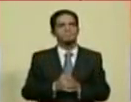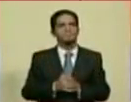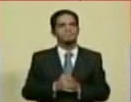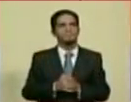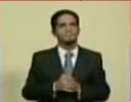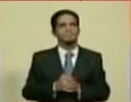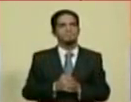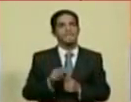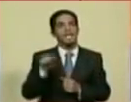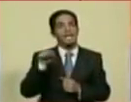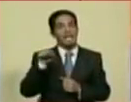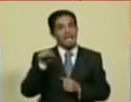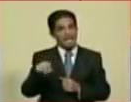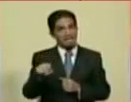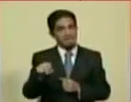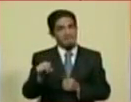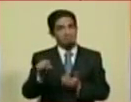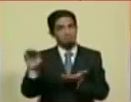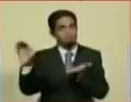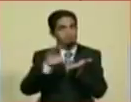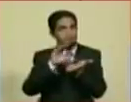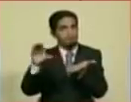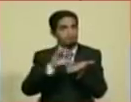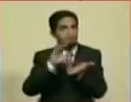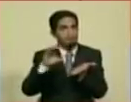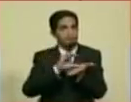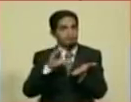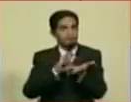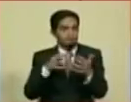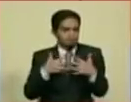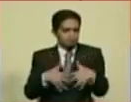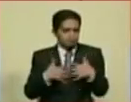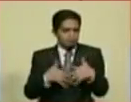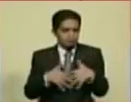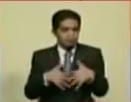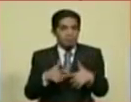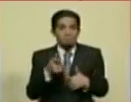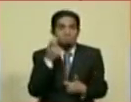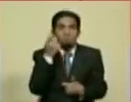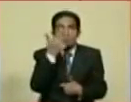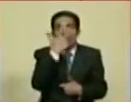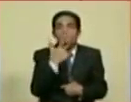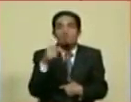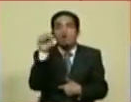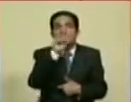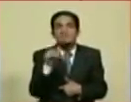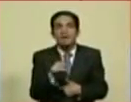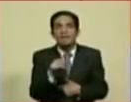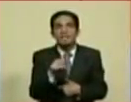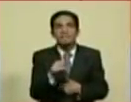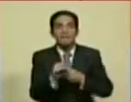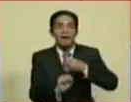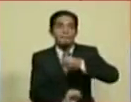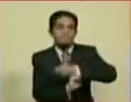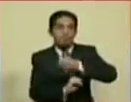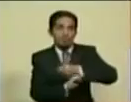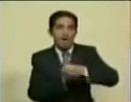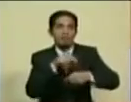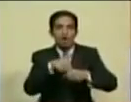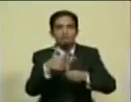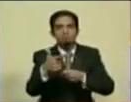estas divisas y la generación de bolívares respaldados en los ingresos reales de la